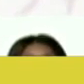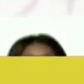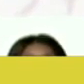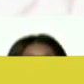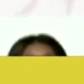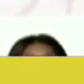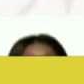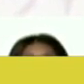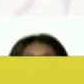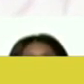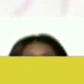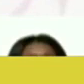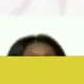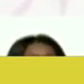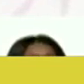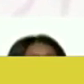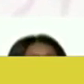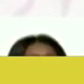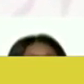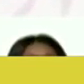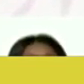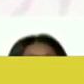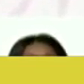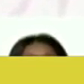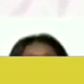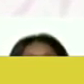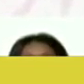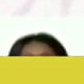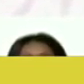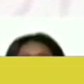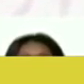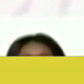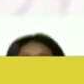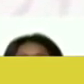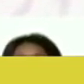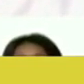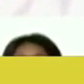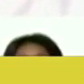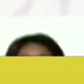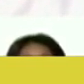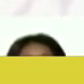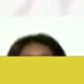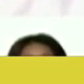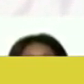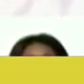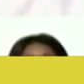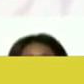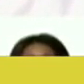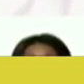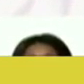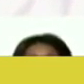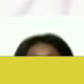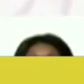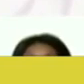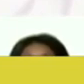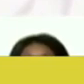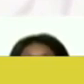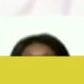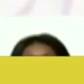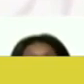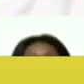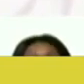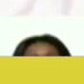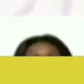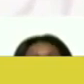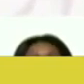no les quede duda que están detrás de planes terroristas. Mire el ataque que hicieron contra la CANTV en